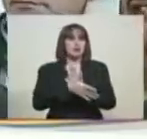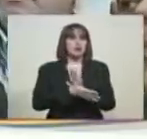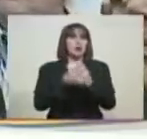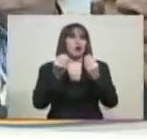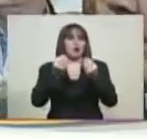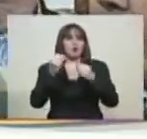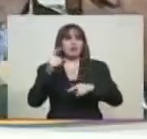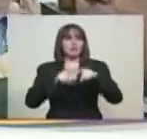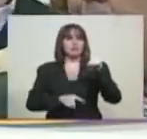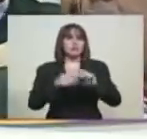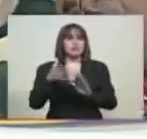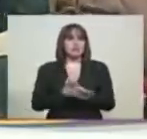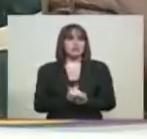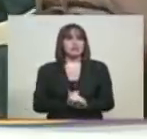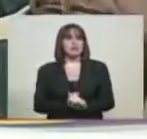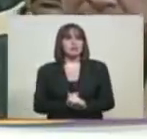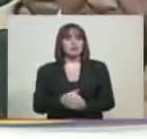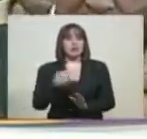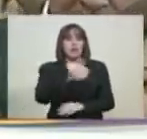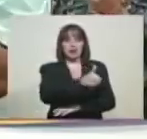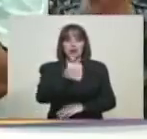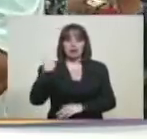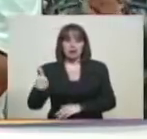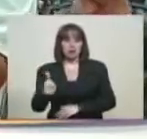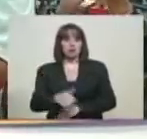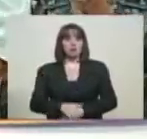todos ustedes compañeros compañeras